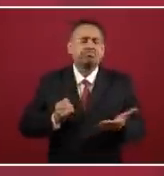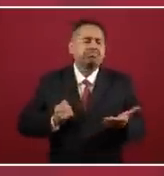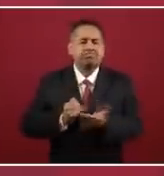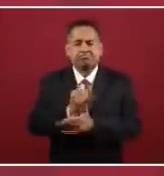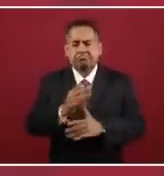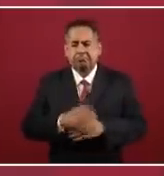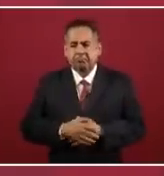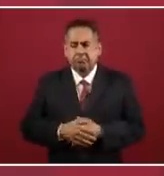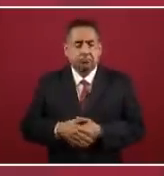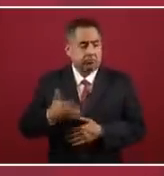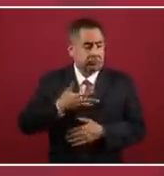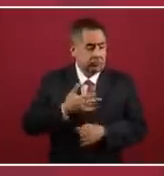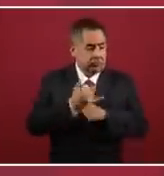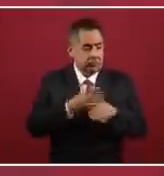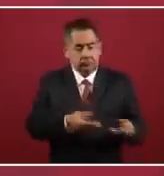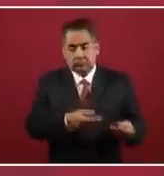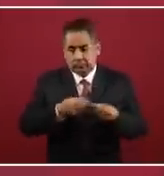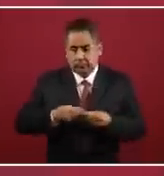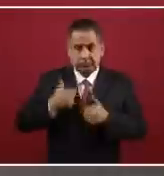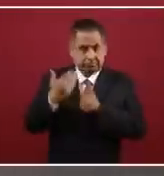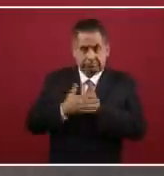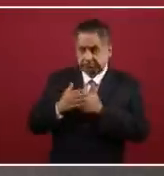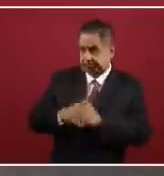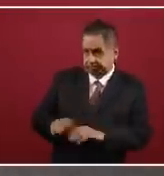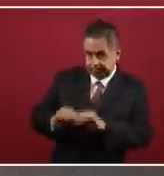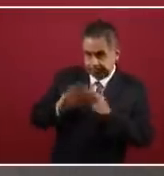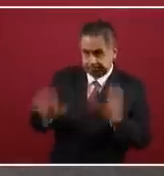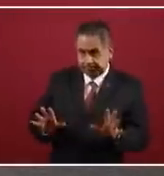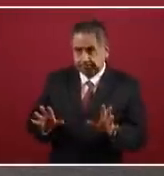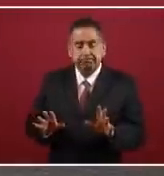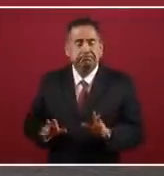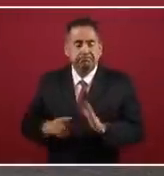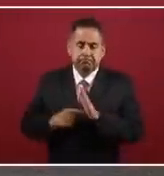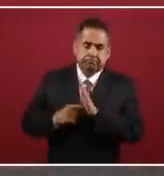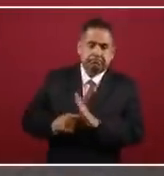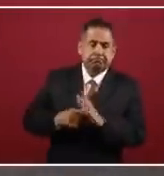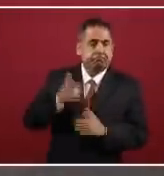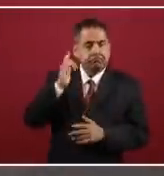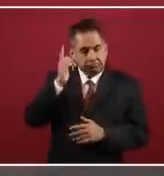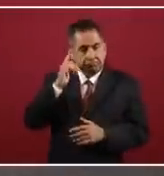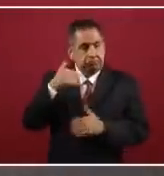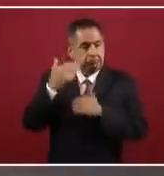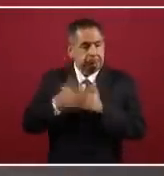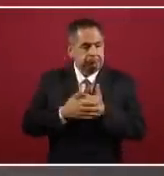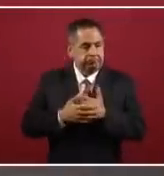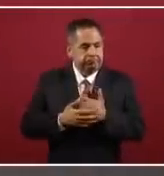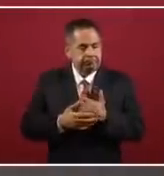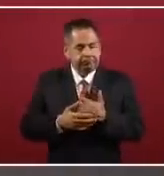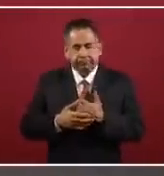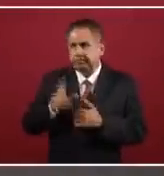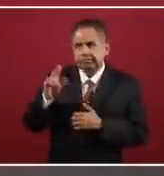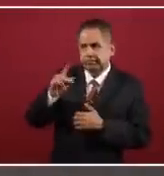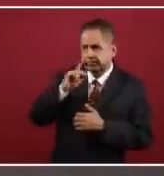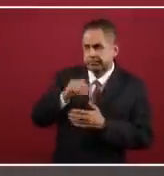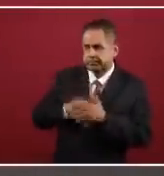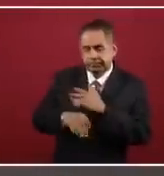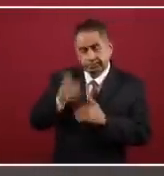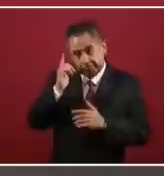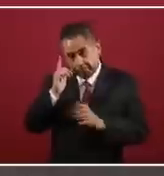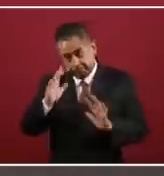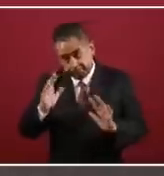Tengo información y ojalá y se aclare, ojalá y nos digan que no es cierto.